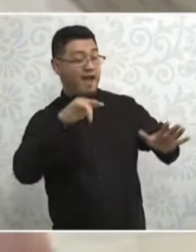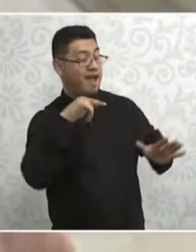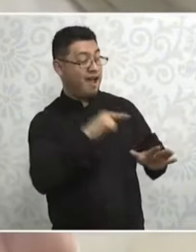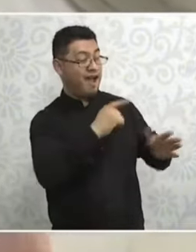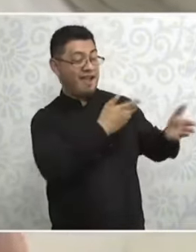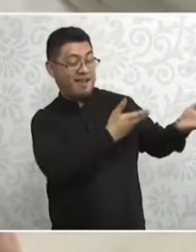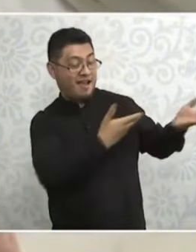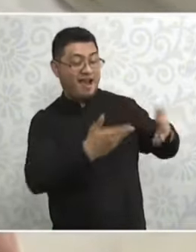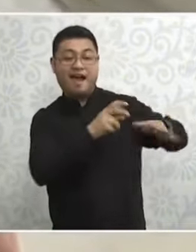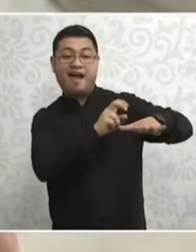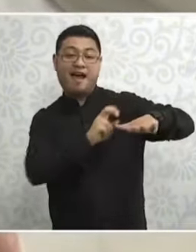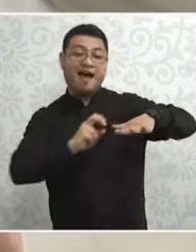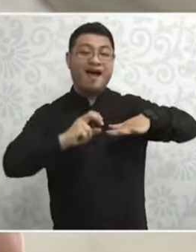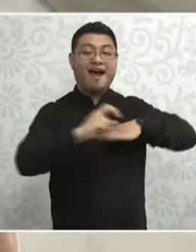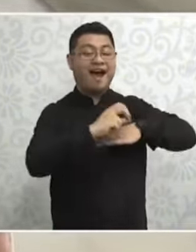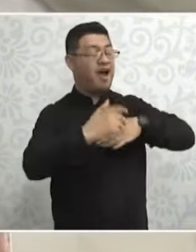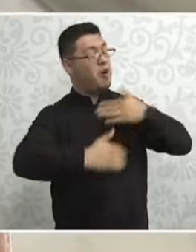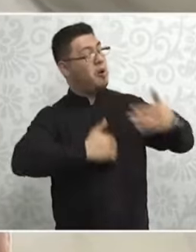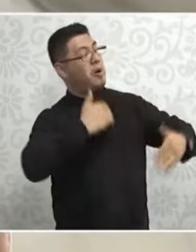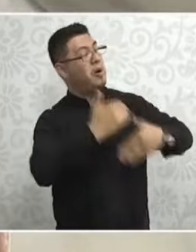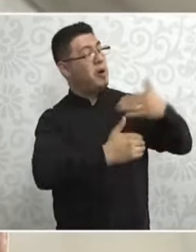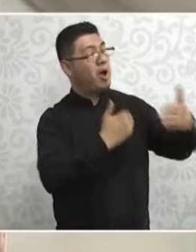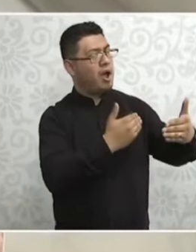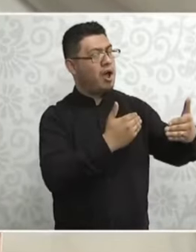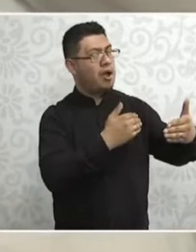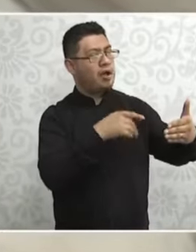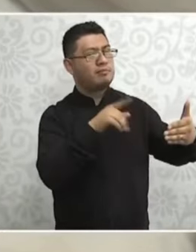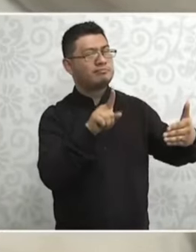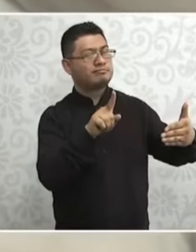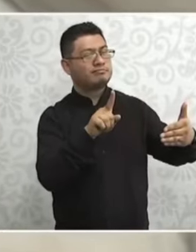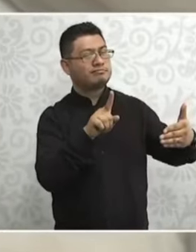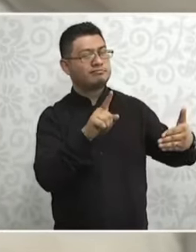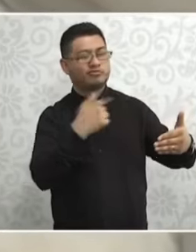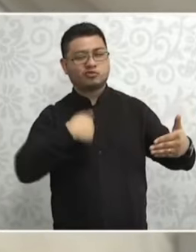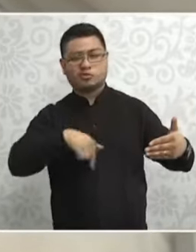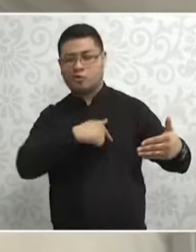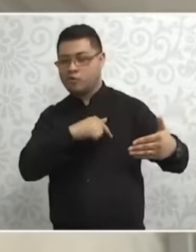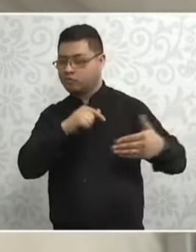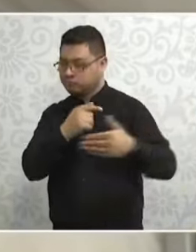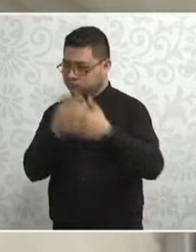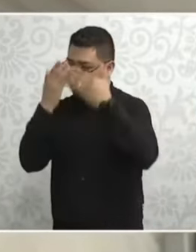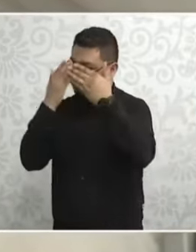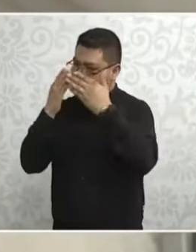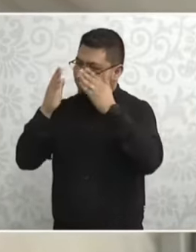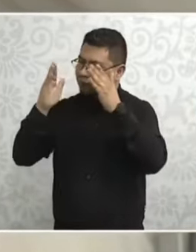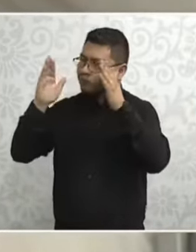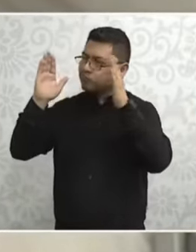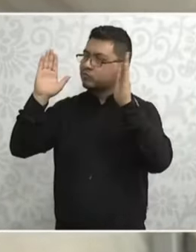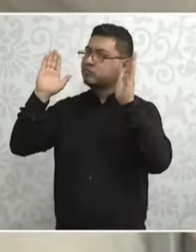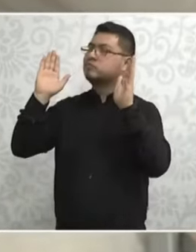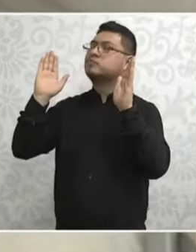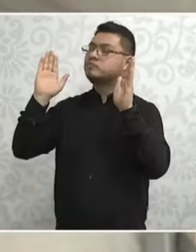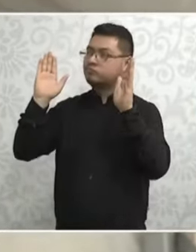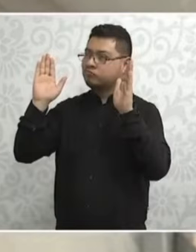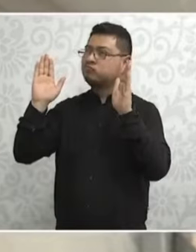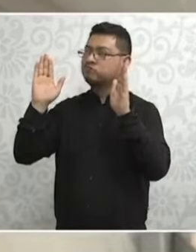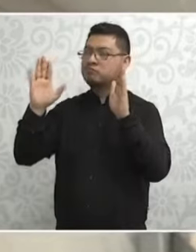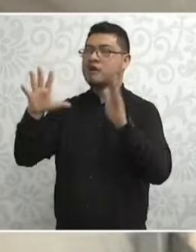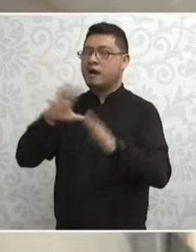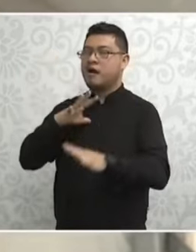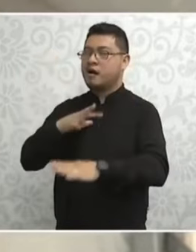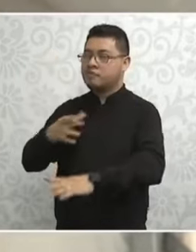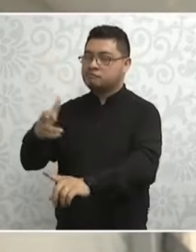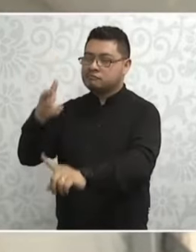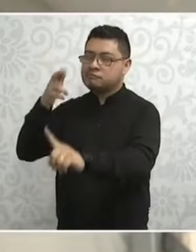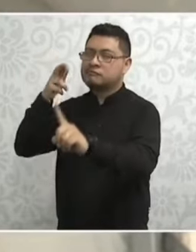tren, abrimos los ojos y empezamos a sentir cuántos desafíos más